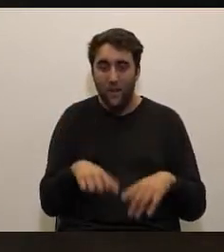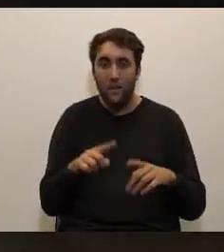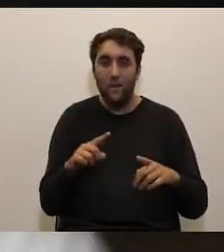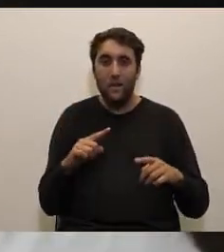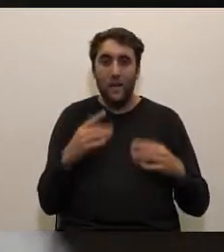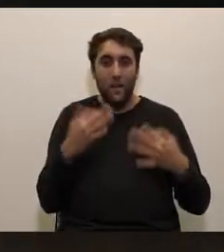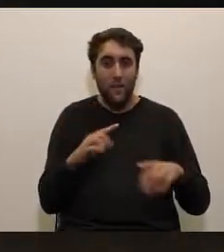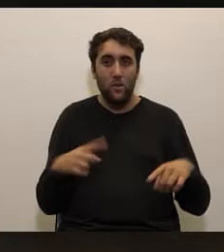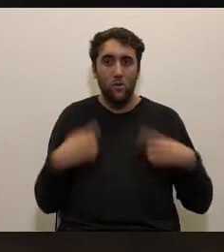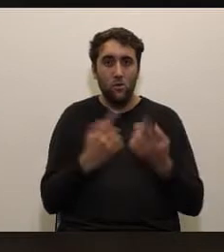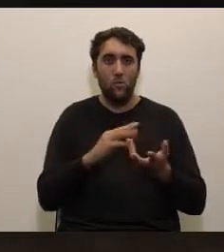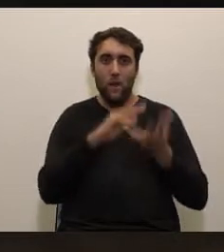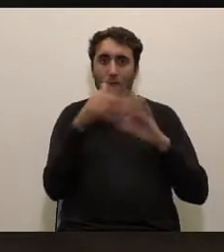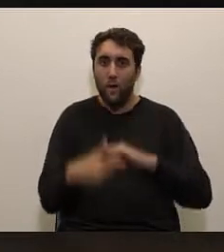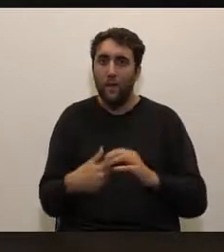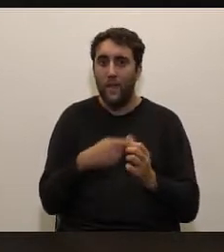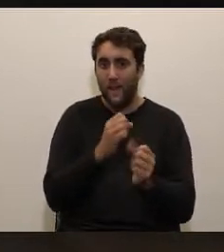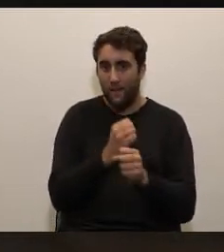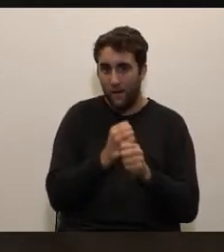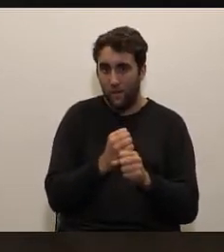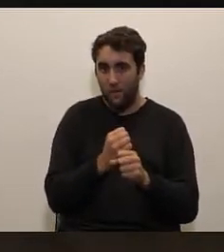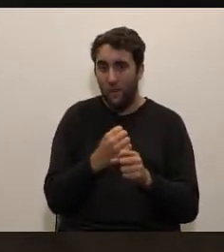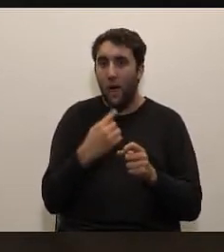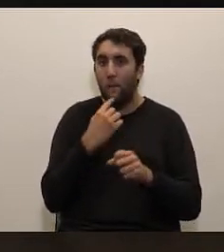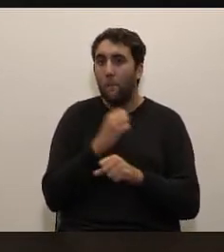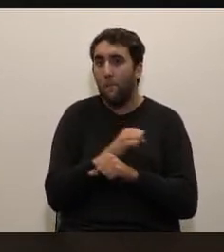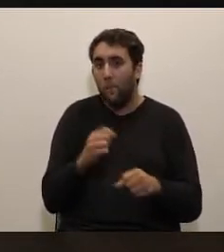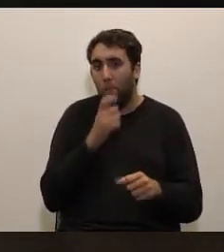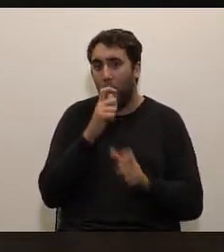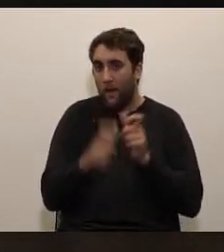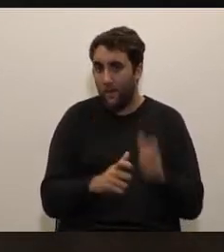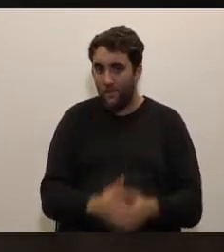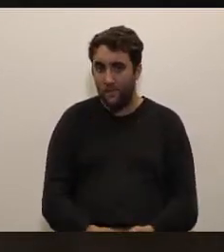una raíz común de una forma de trabajo, para ponerlo en pocas palabras.